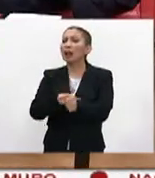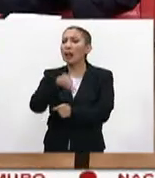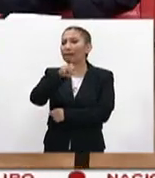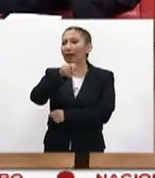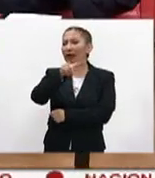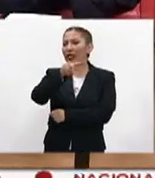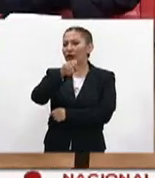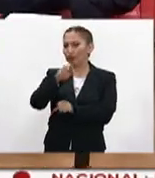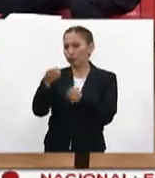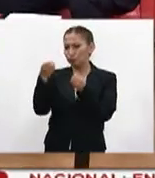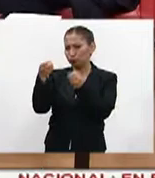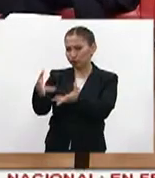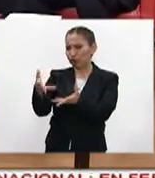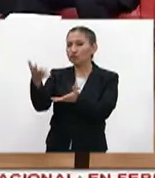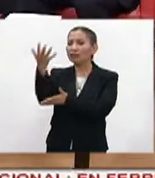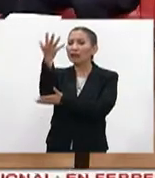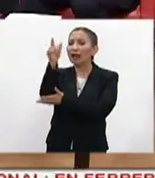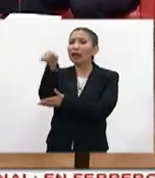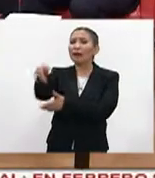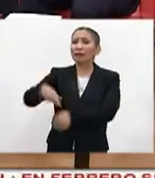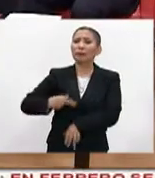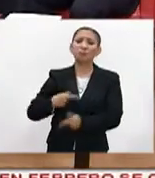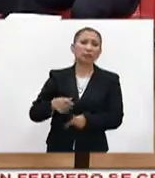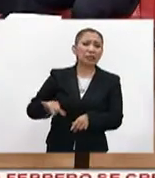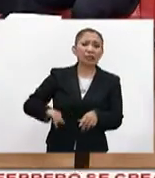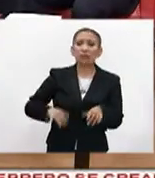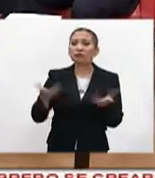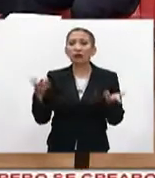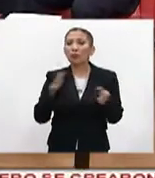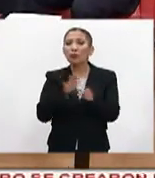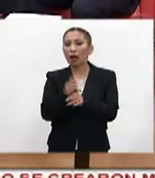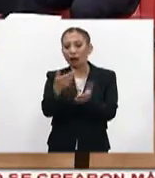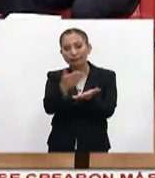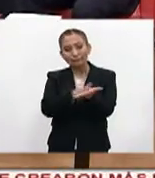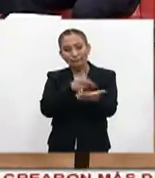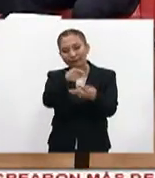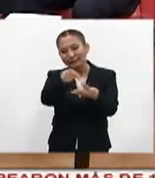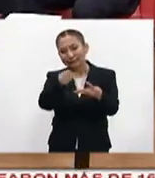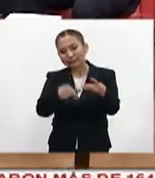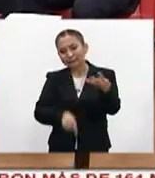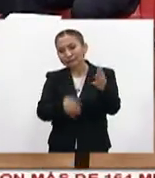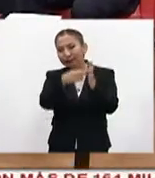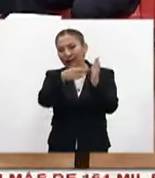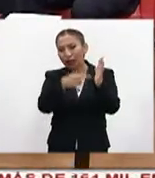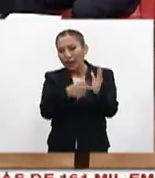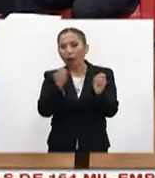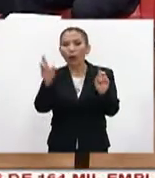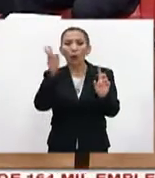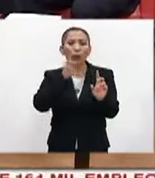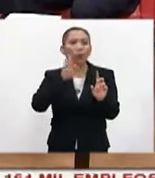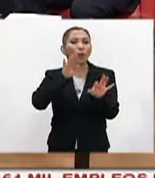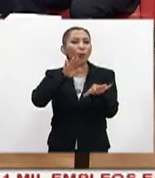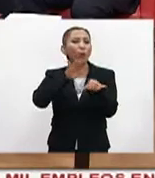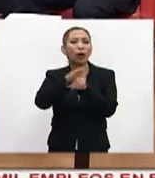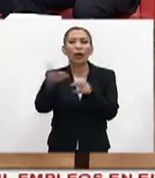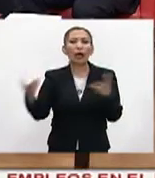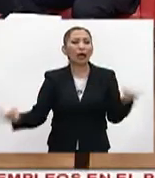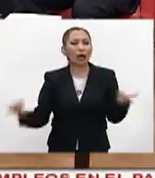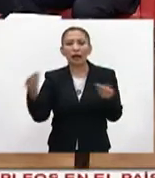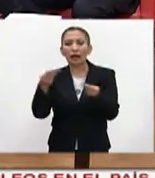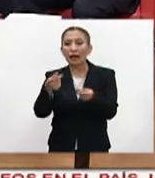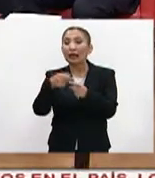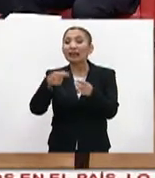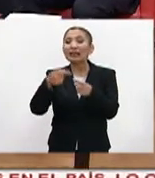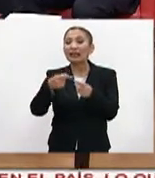Mérito, las personas que están interesados, ¿qué tienen que presentar? ¿Qué tienen que comprobar y para